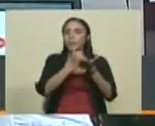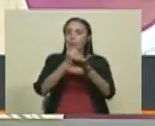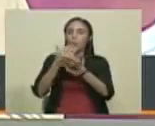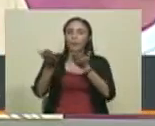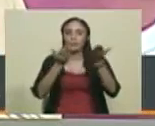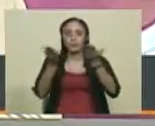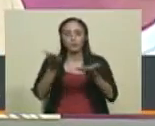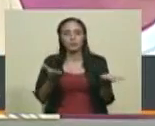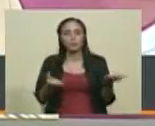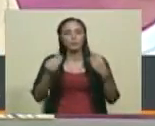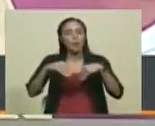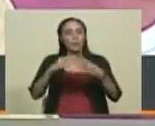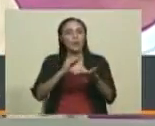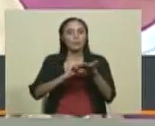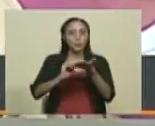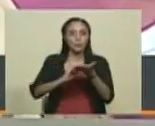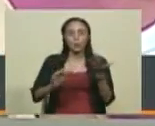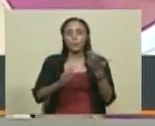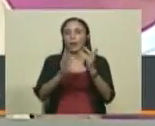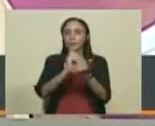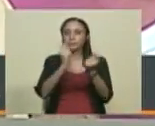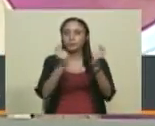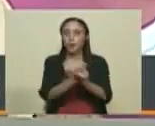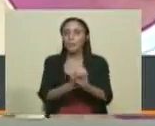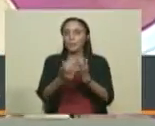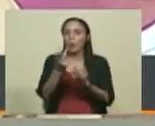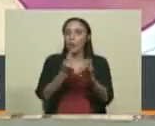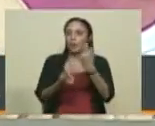para avanzar rápido en la recuperación productiva.